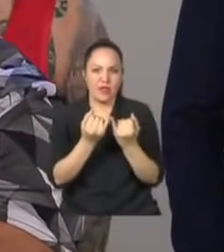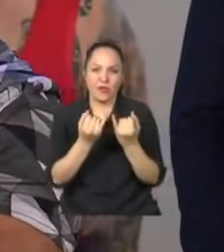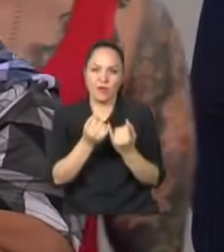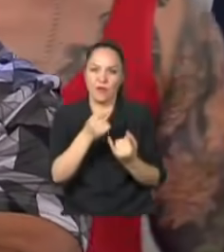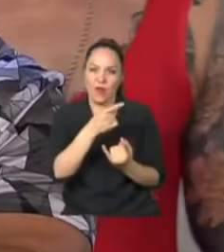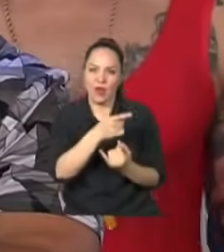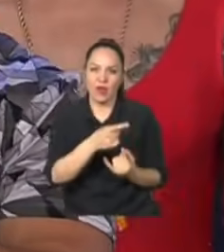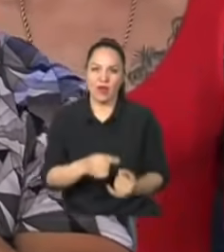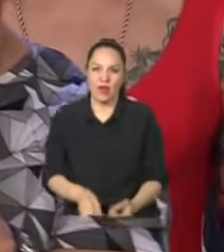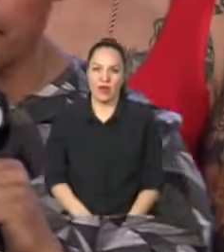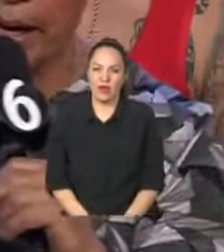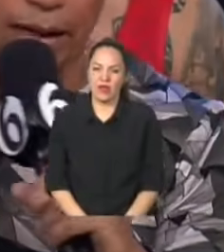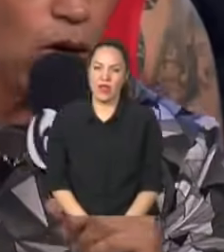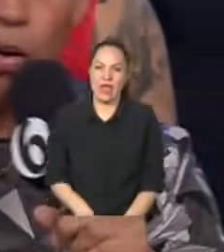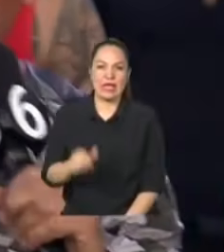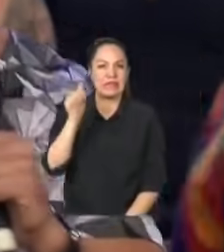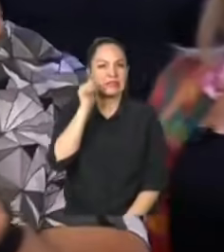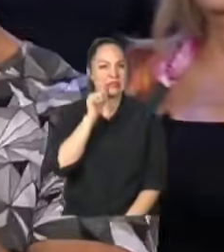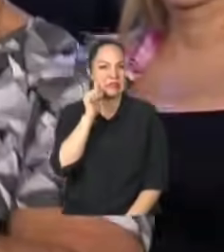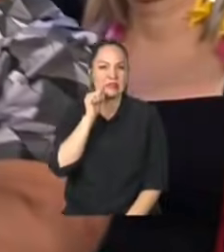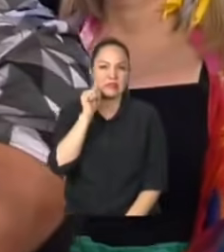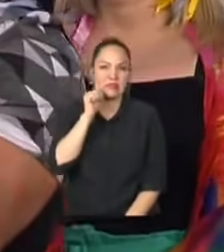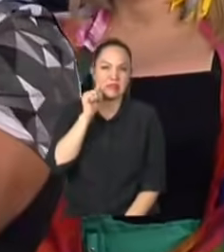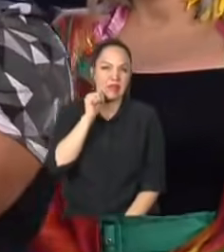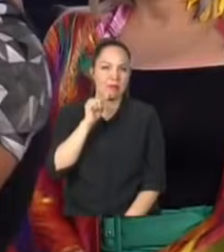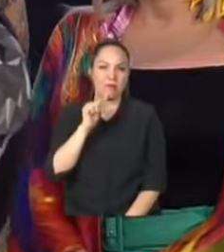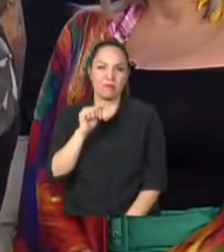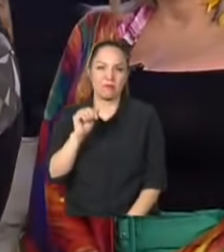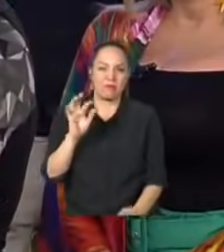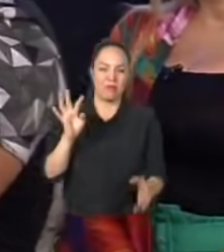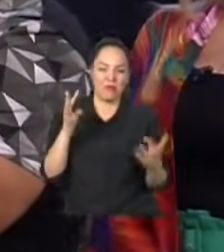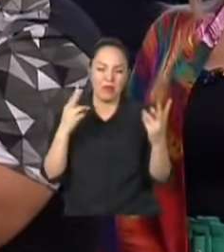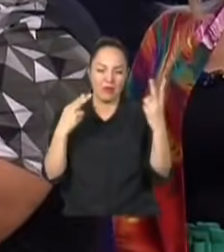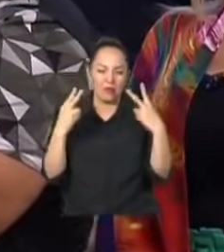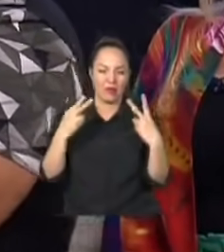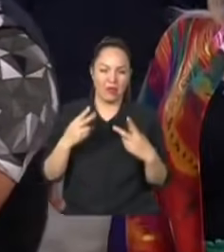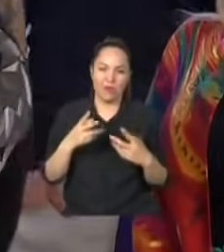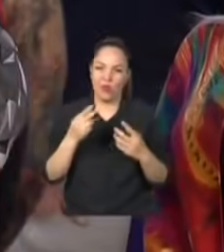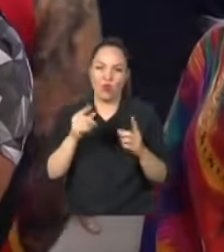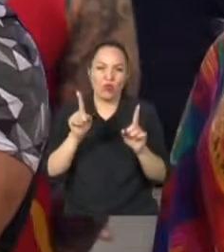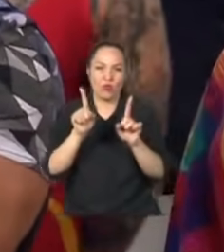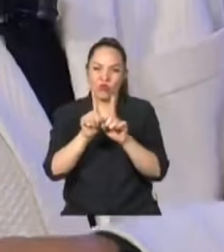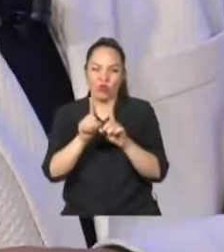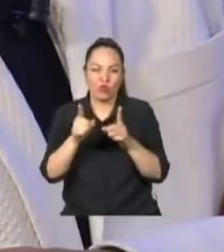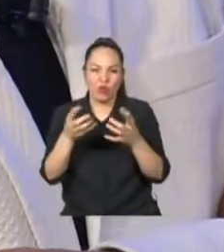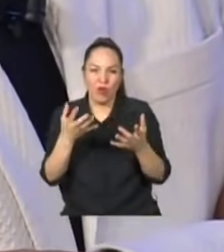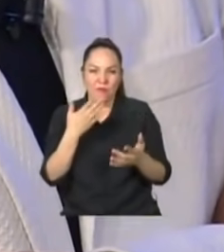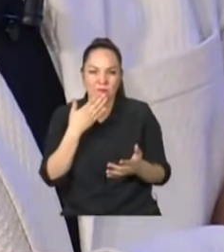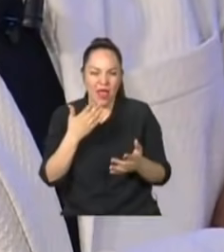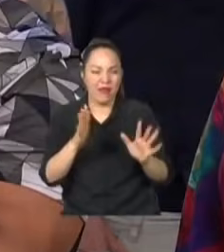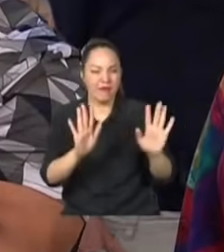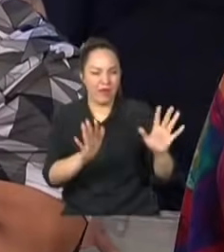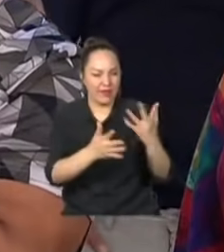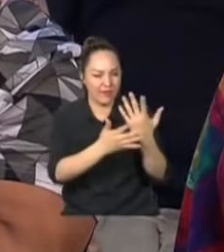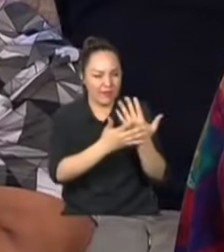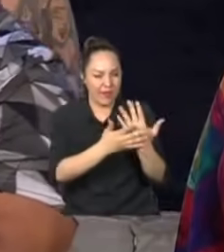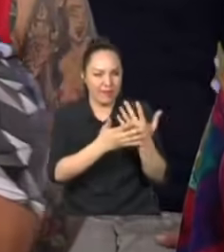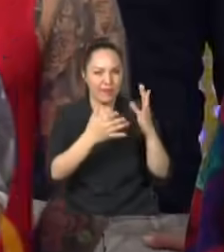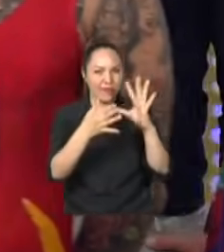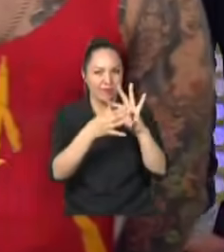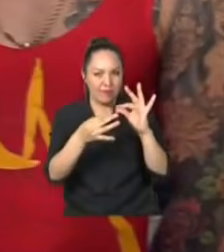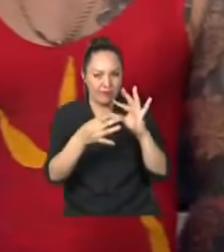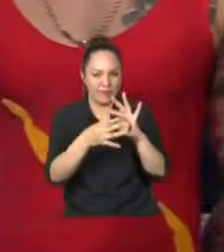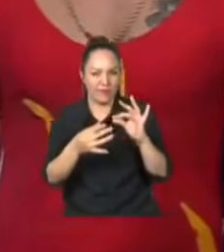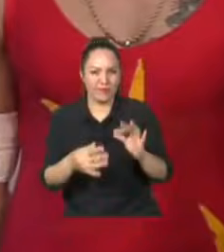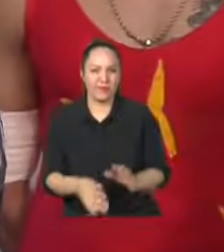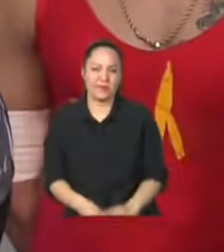a Chavana? Y Chavana siempre se va para... Luego busca las orillas. Nunca está con ninguna mujer. Déjalo. ¿Qué? Déjalo, por